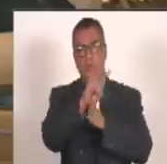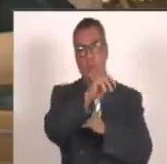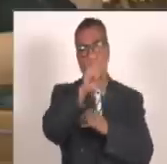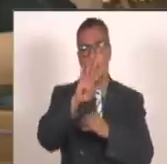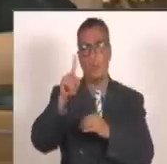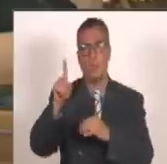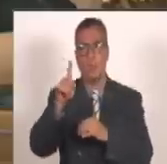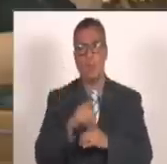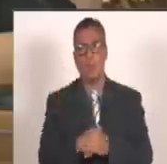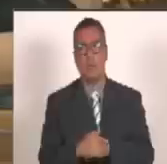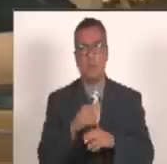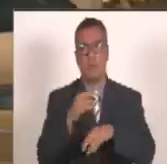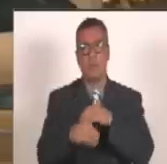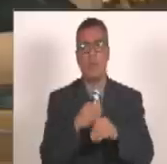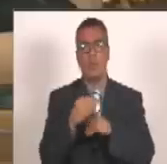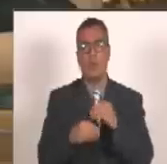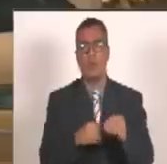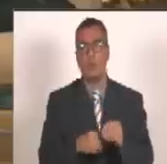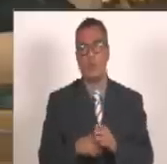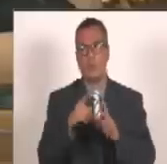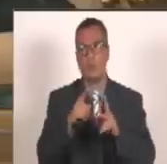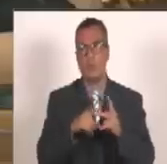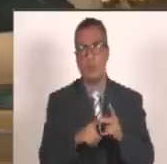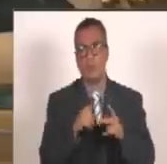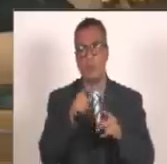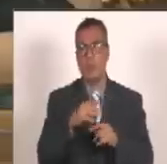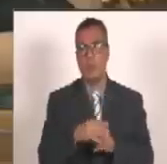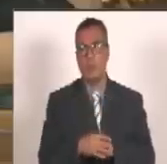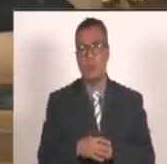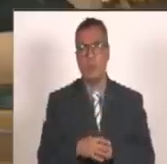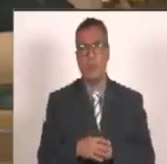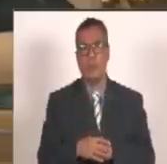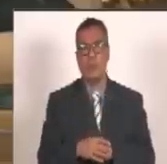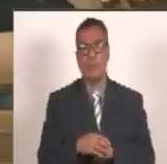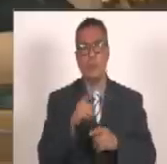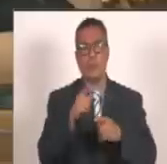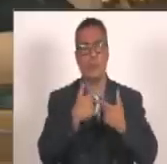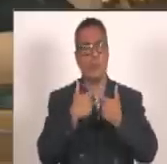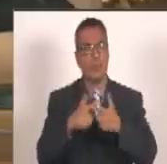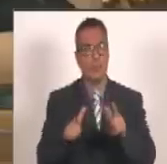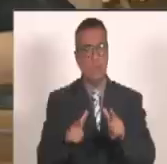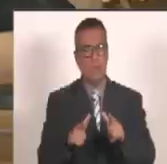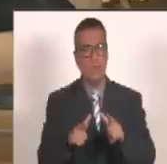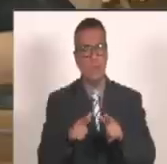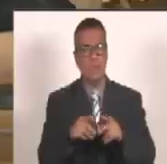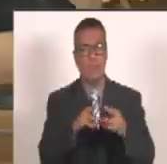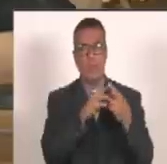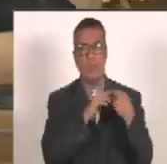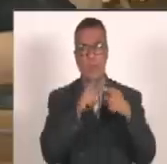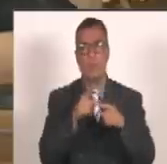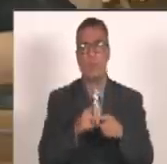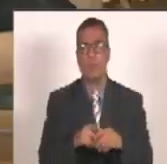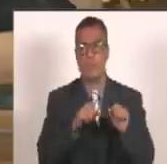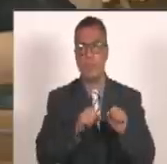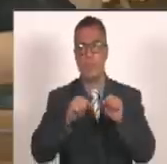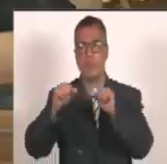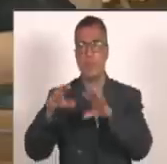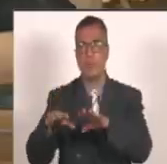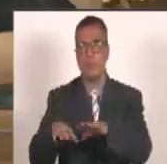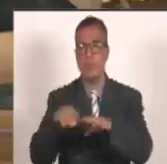17696441, mediante la cual presenta de forma voluntaria, libre de coacción y apremio, la